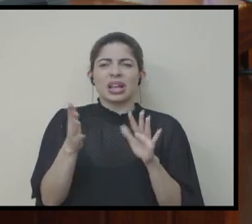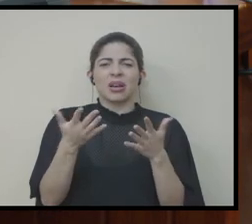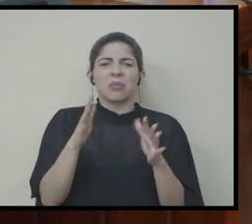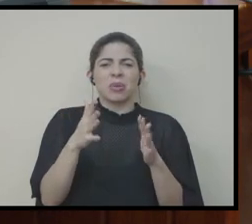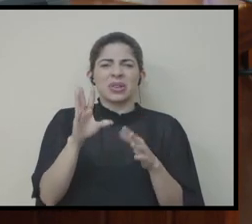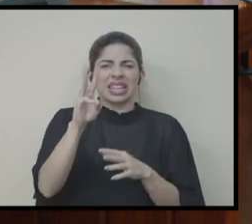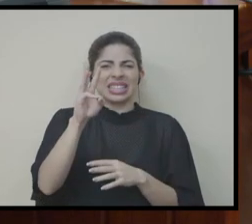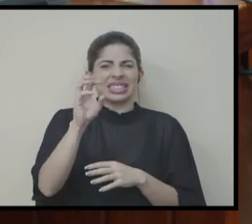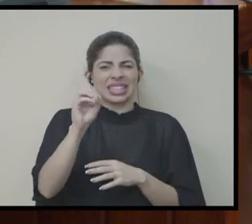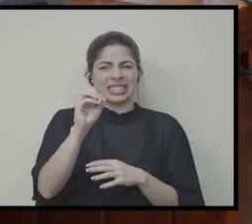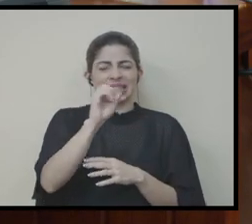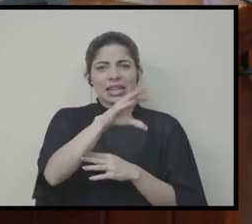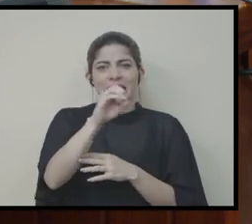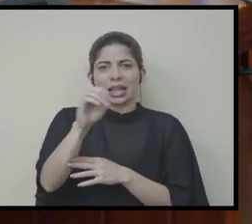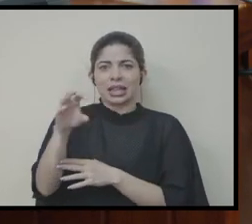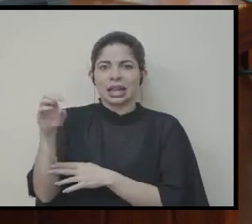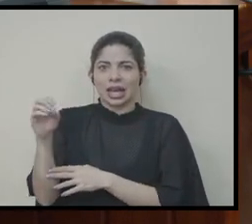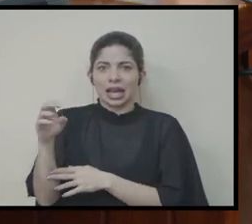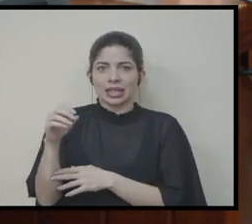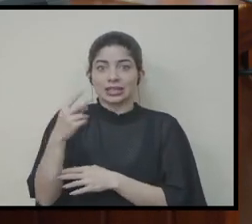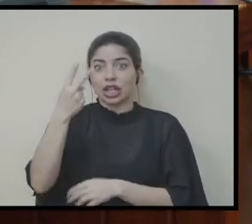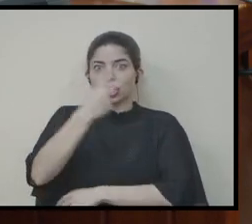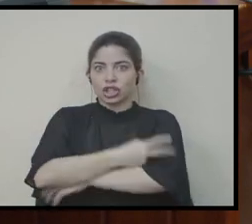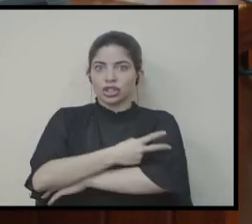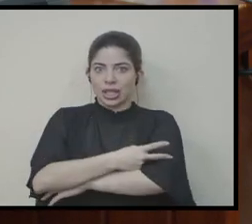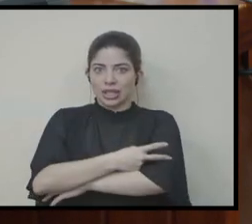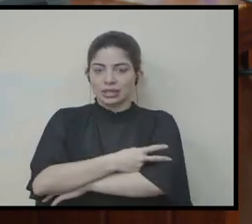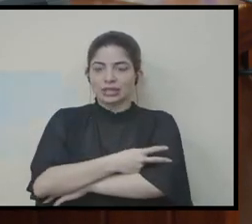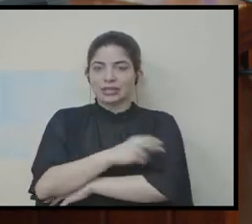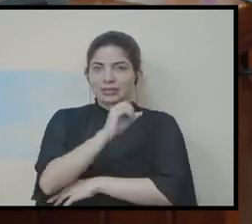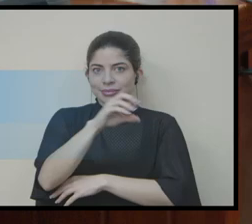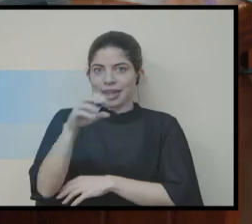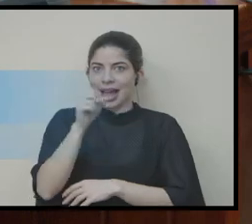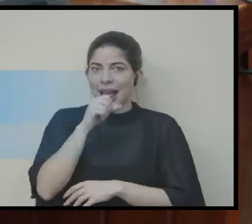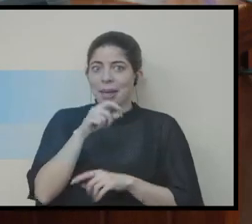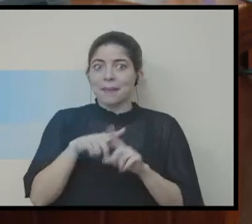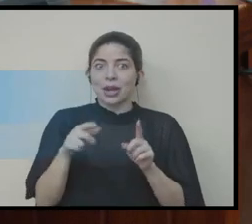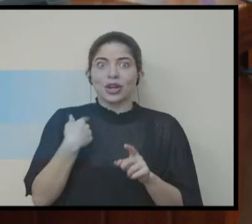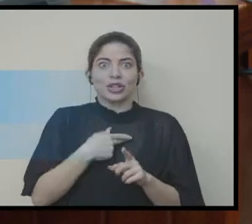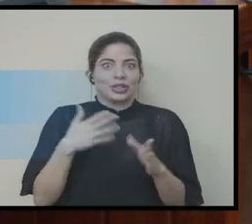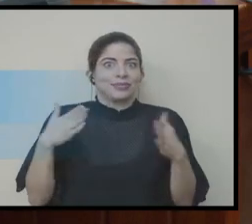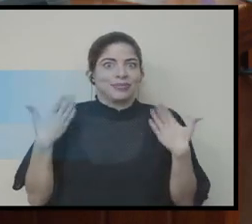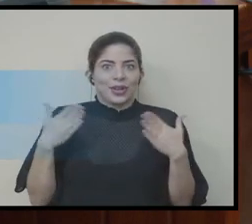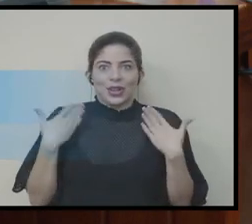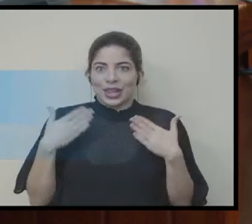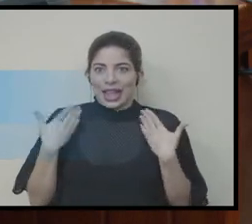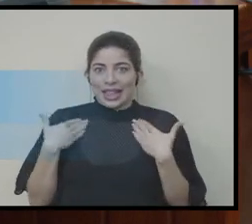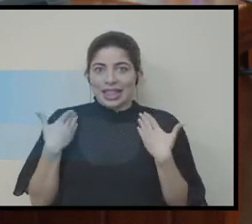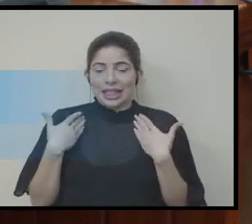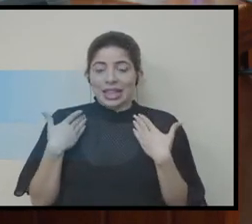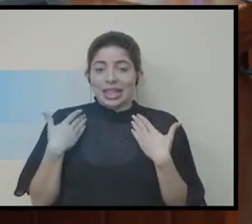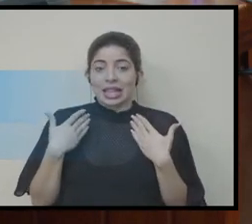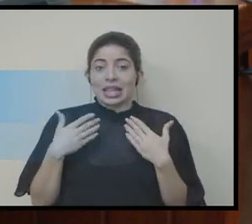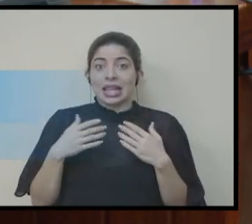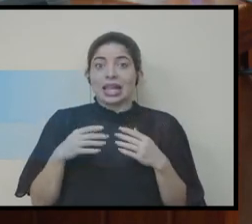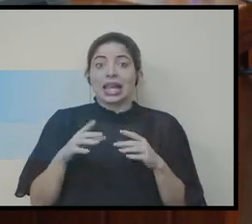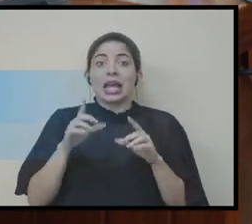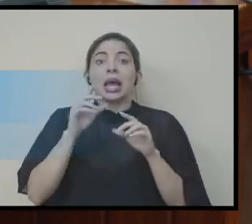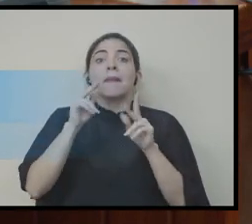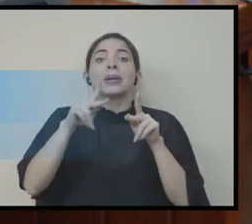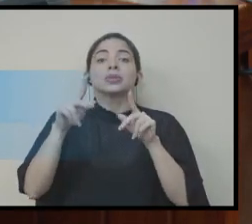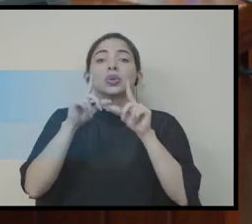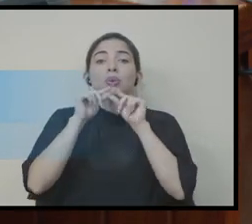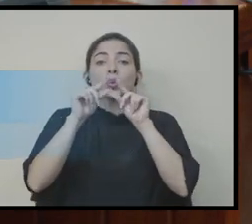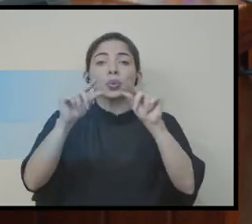tal vez 60 entregas en 2 días. Pero bueno, estábamos contentísimos. Y de puro boca en